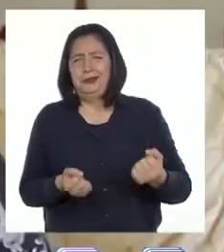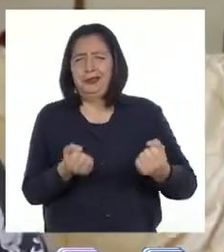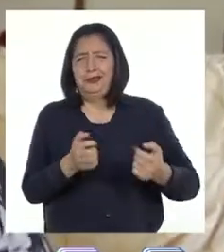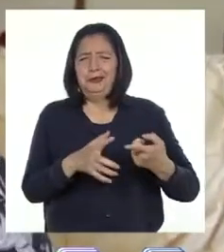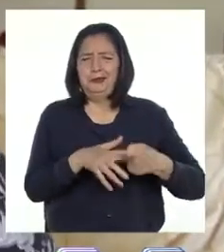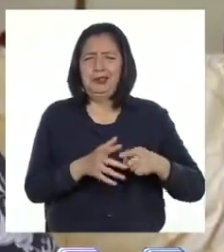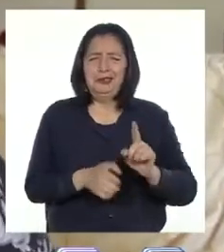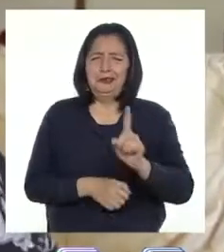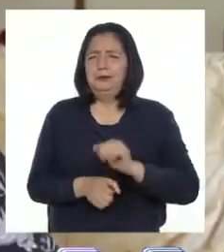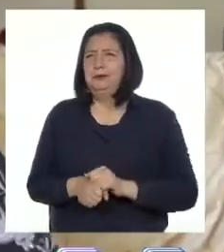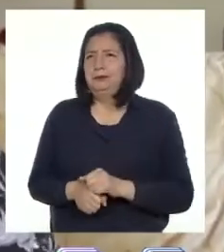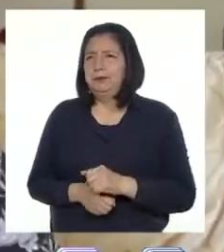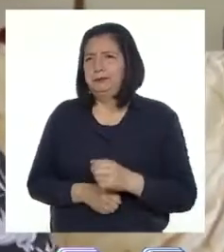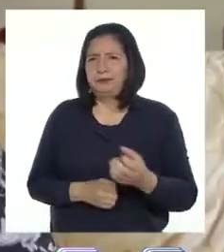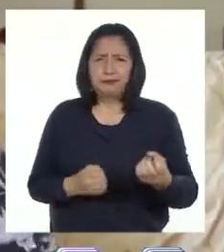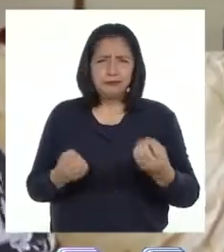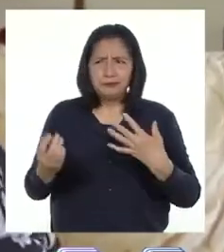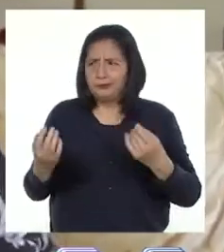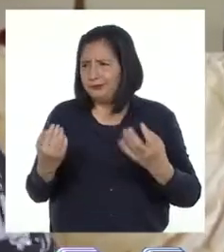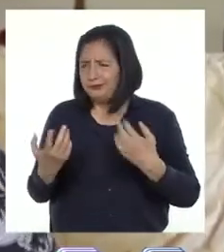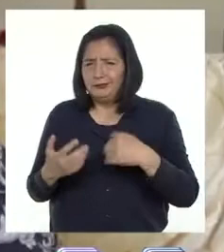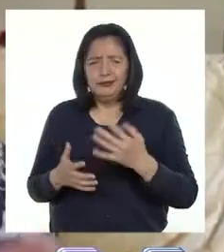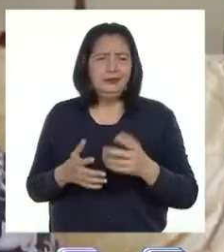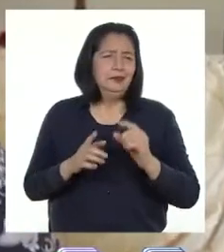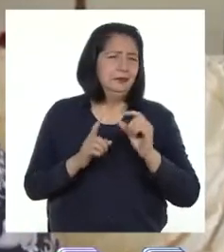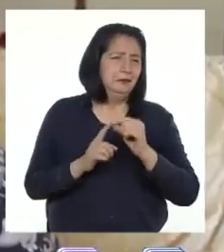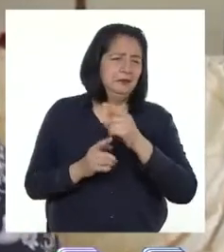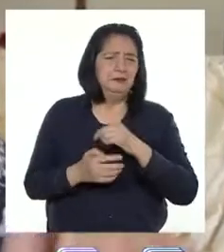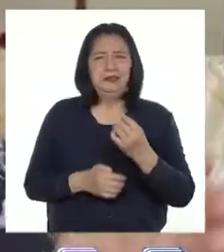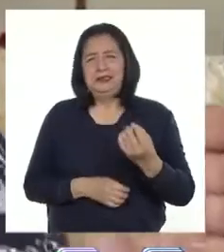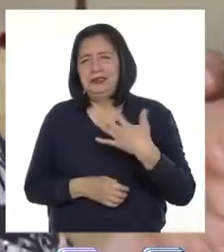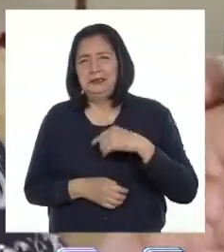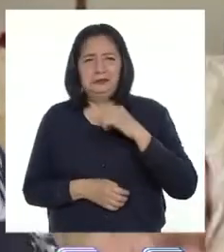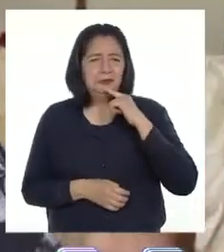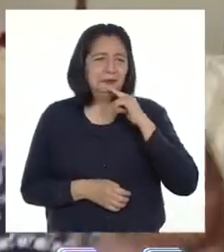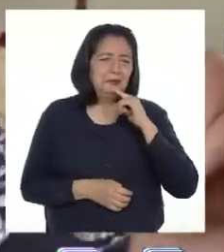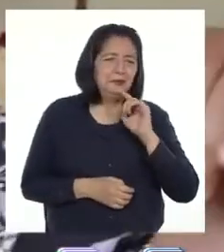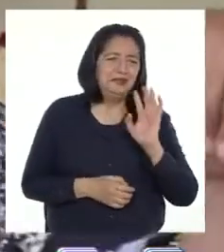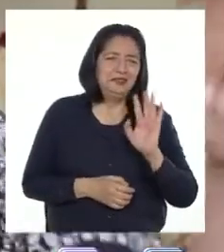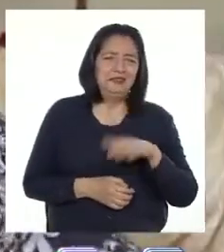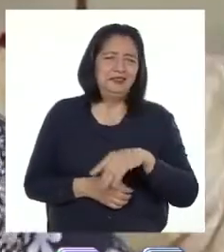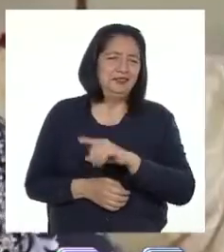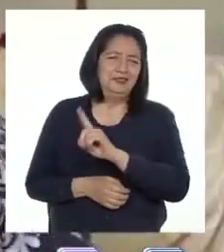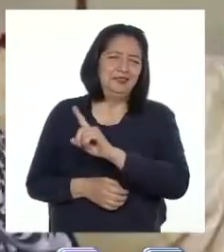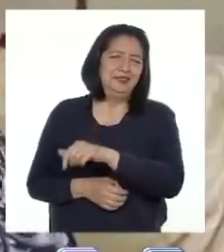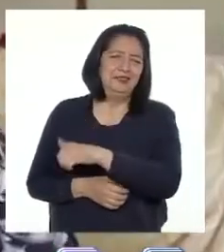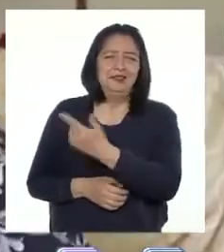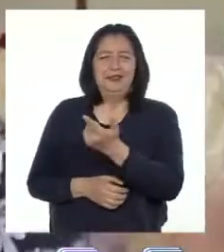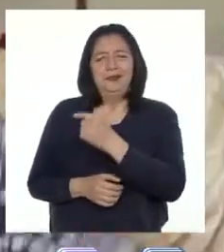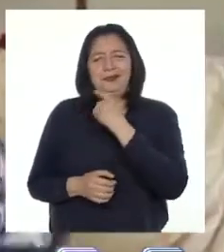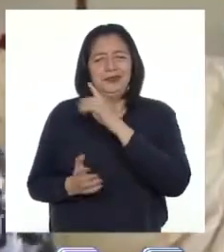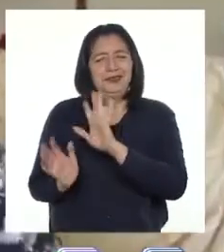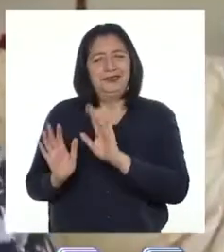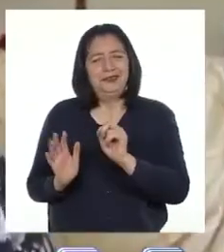mecánica. Se ponían apelativos de que la mujer pues es para otras cosas de mujeres y que la mecánica